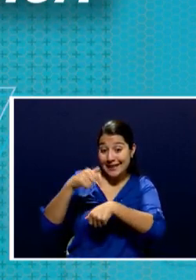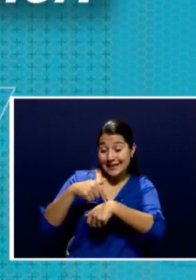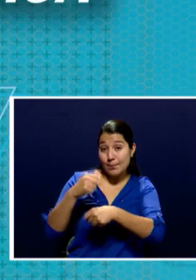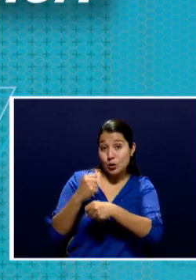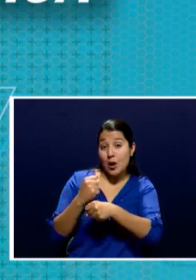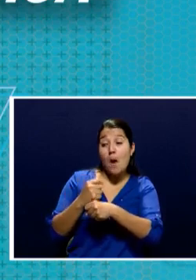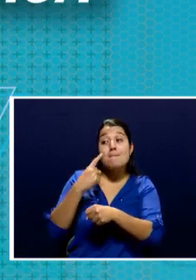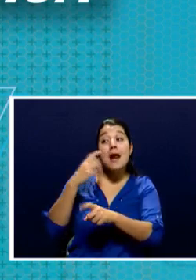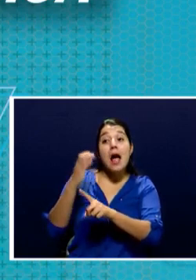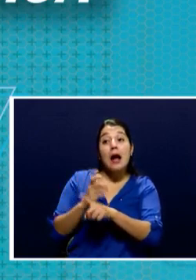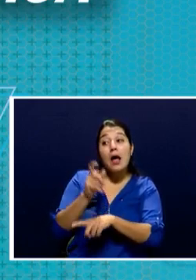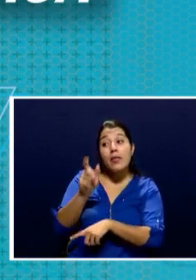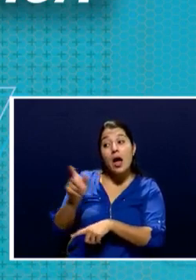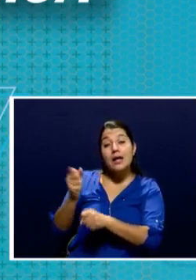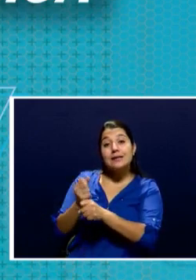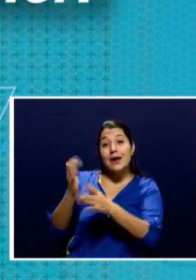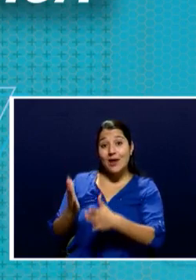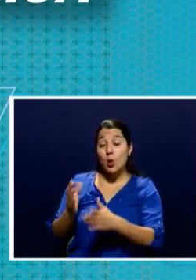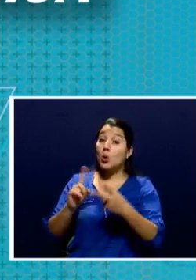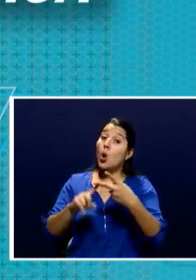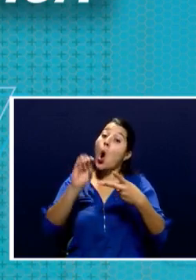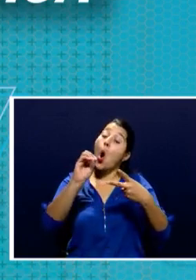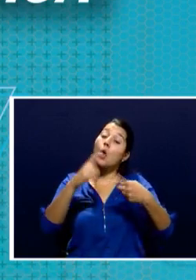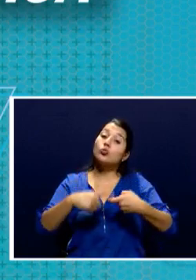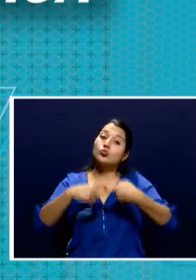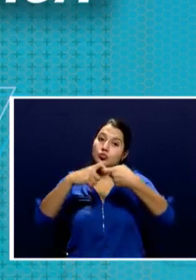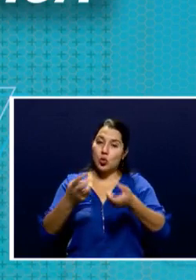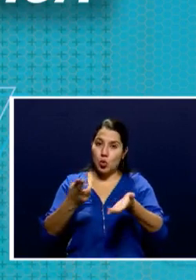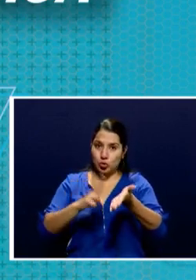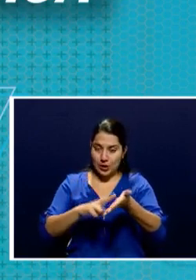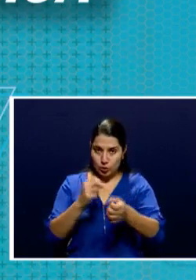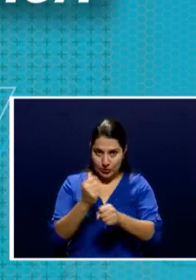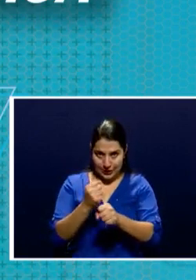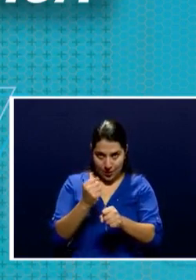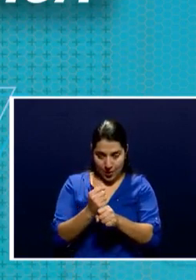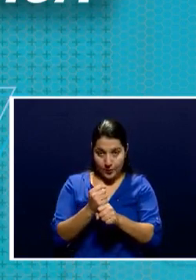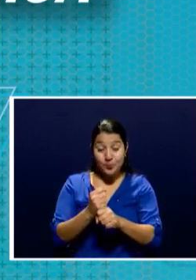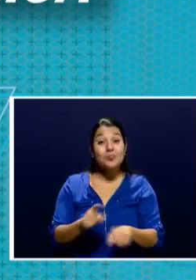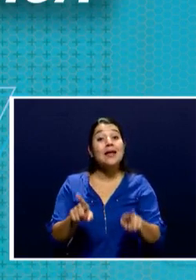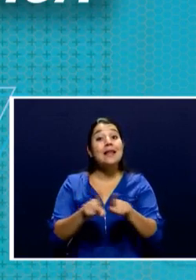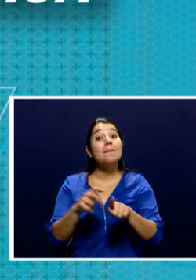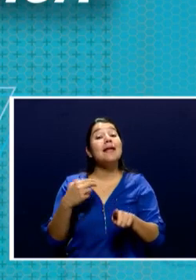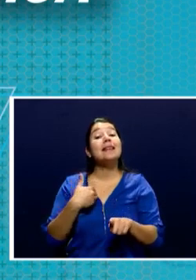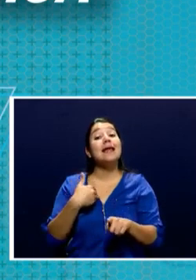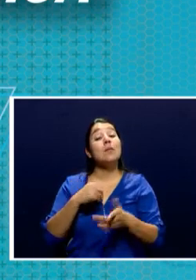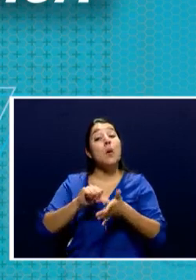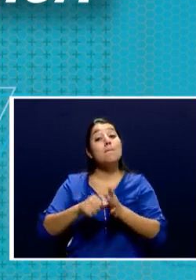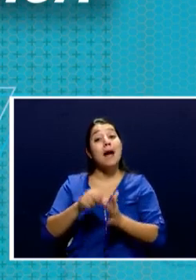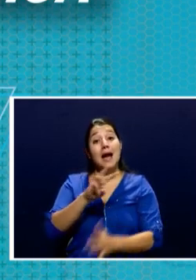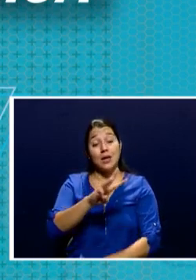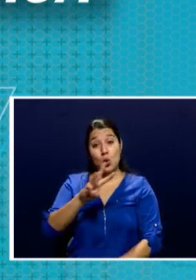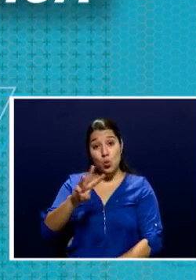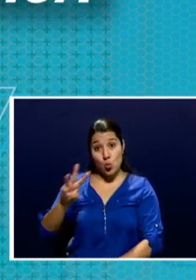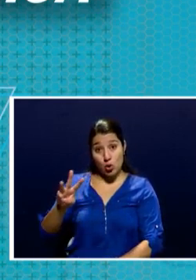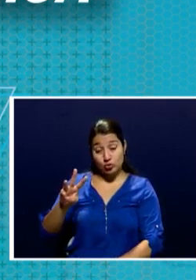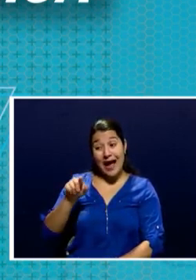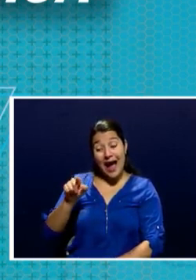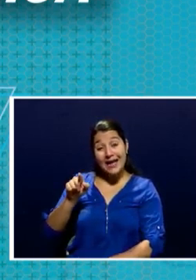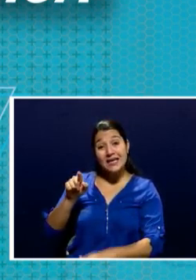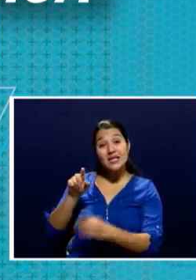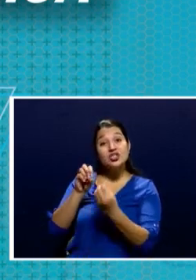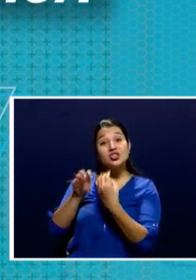laboral como también para suspensión de contratos de trabajo. Y además tenemos habilitado en nuestra página web un chat donde